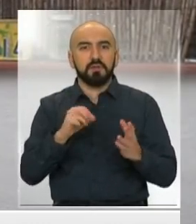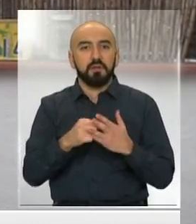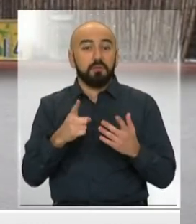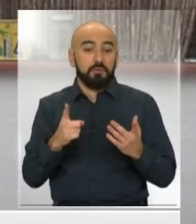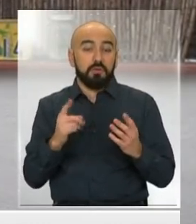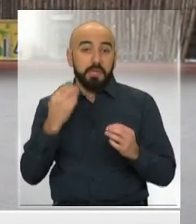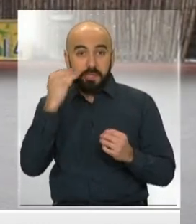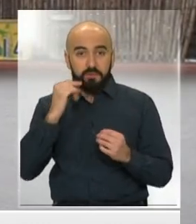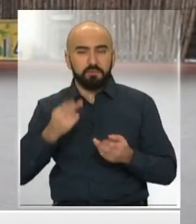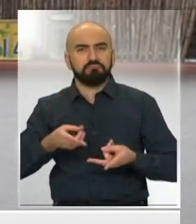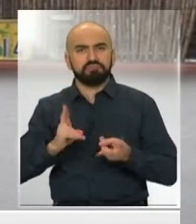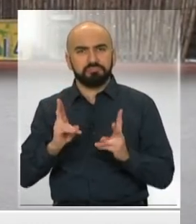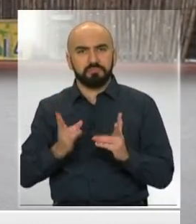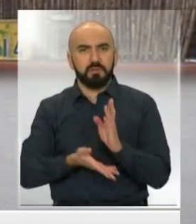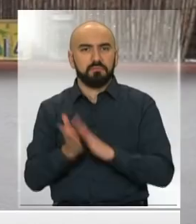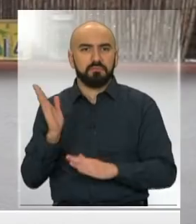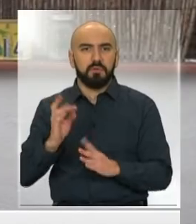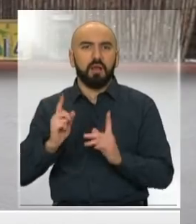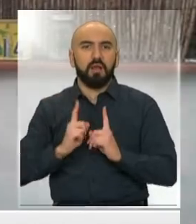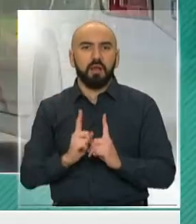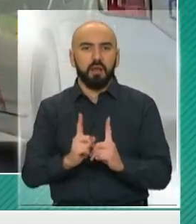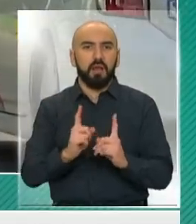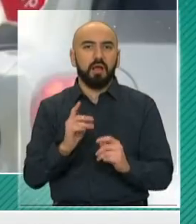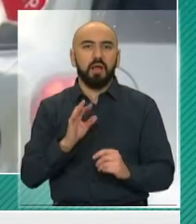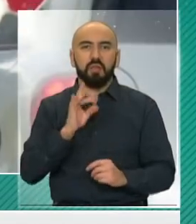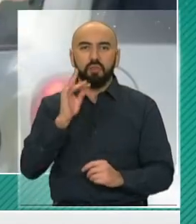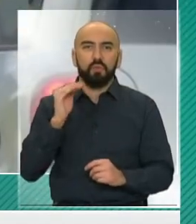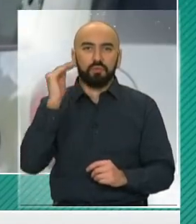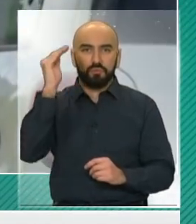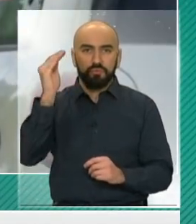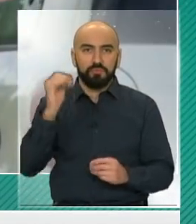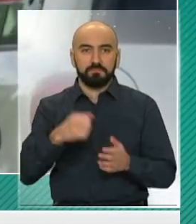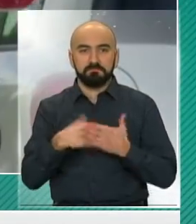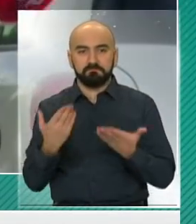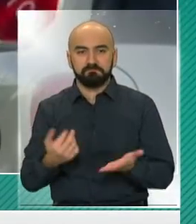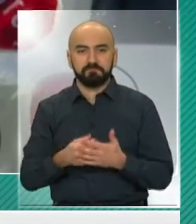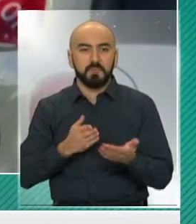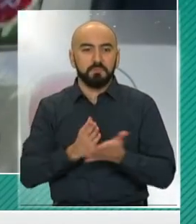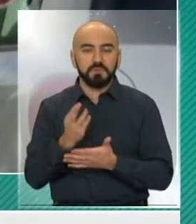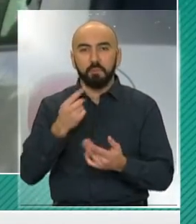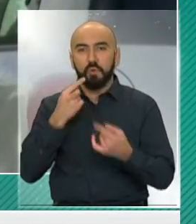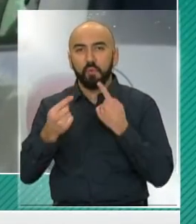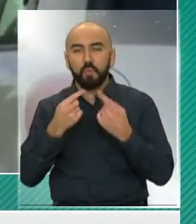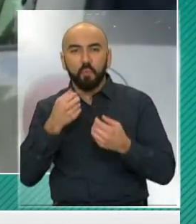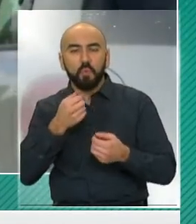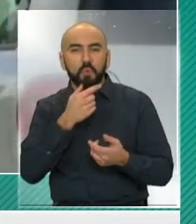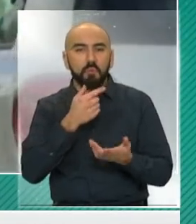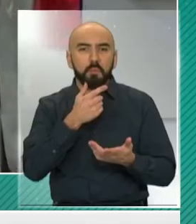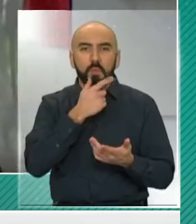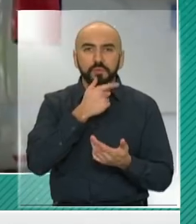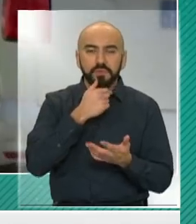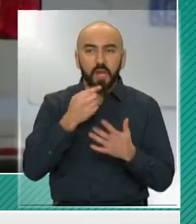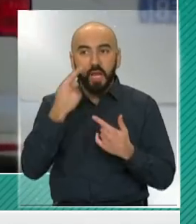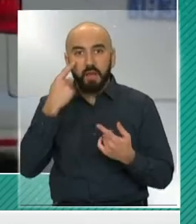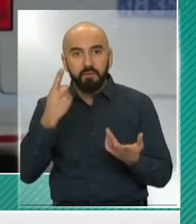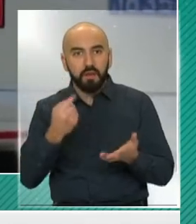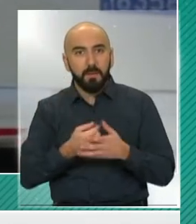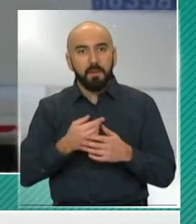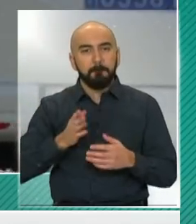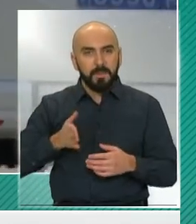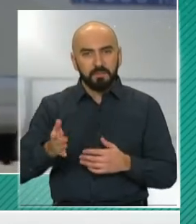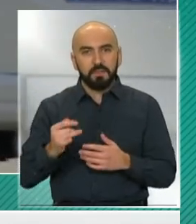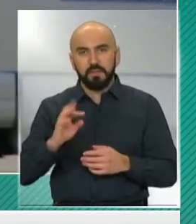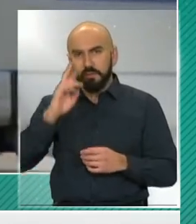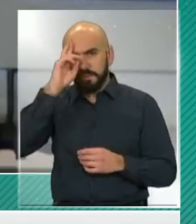se vio quizás un poco más de gente de la que se podría pensar se comienza a cuestionar un poquito si se mantiene se respeta a él las